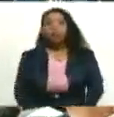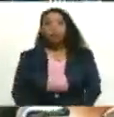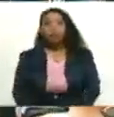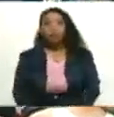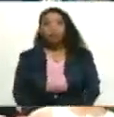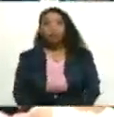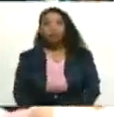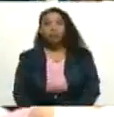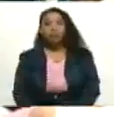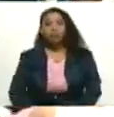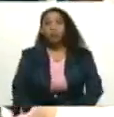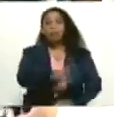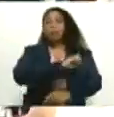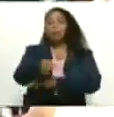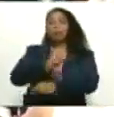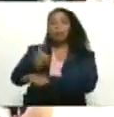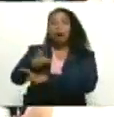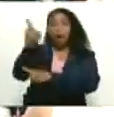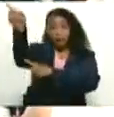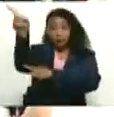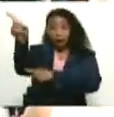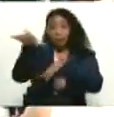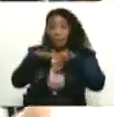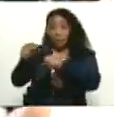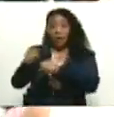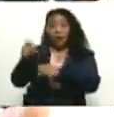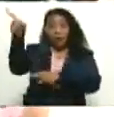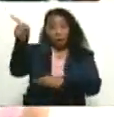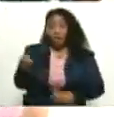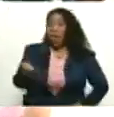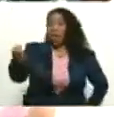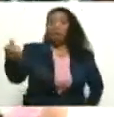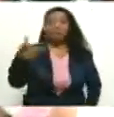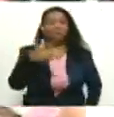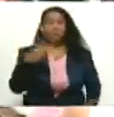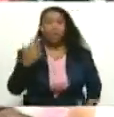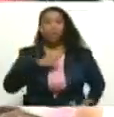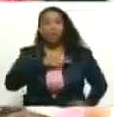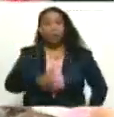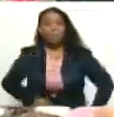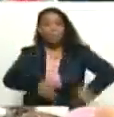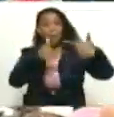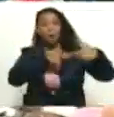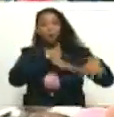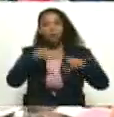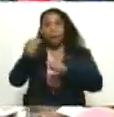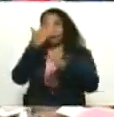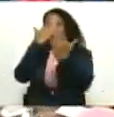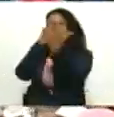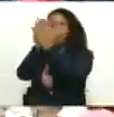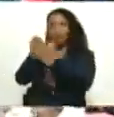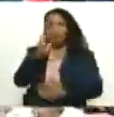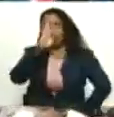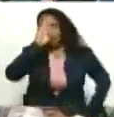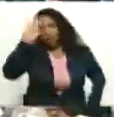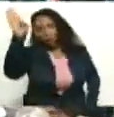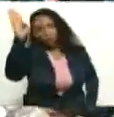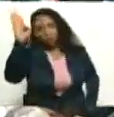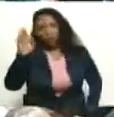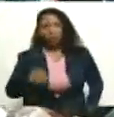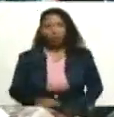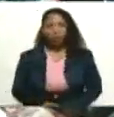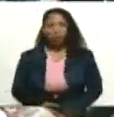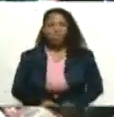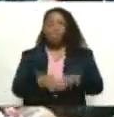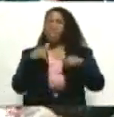a los mandaderos del imperialismo. No nos estamos enfrentando a ellos, nosotros nos estamos enfrentando al imperialismo norteamericano.